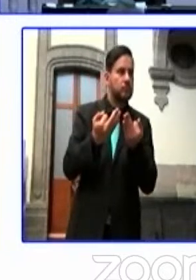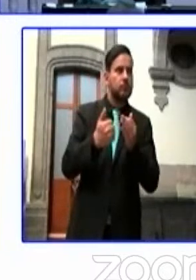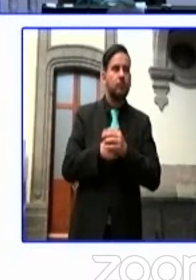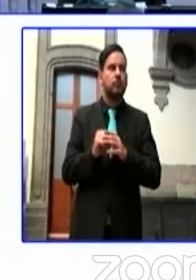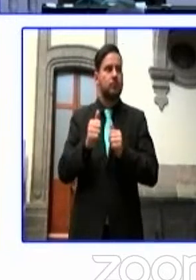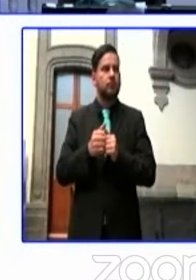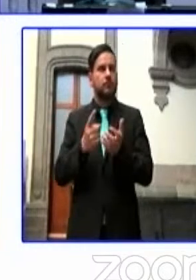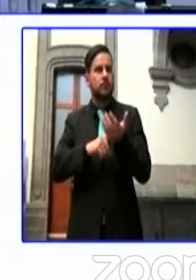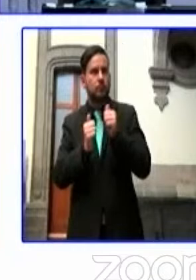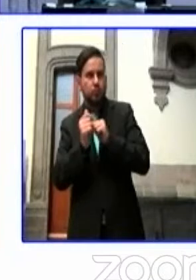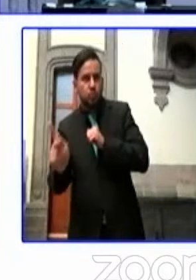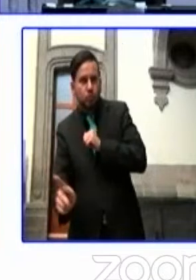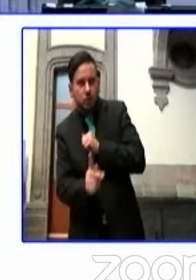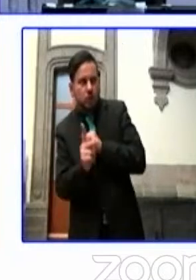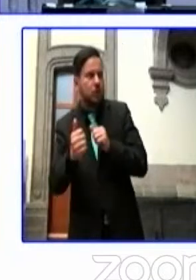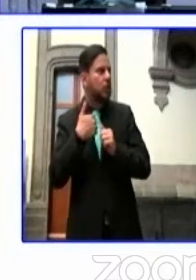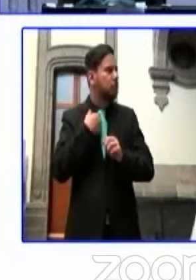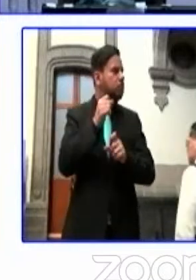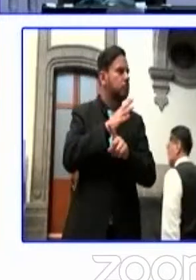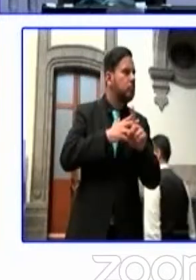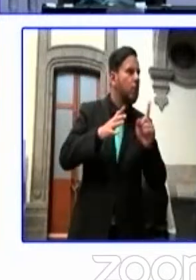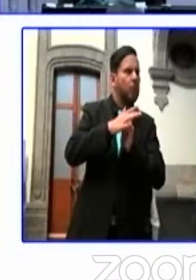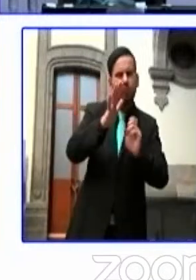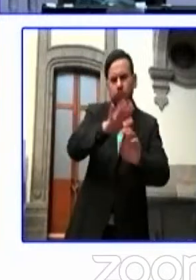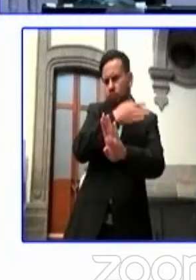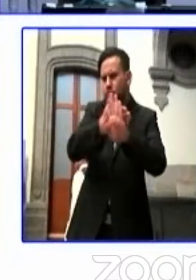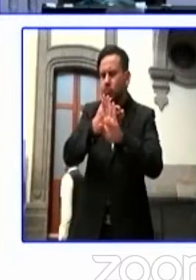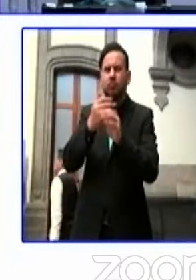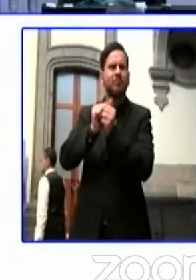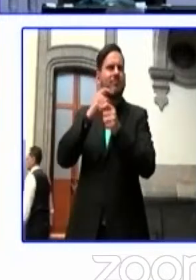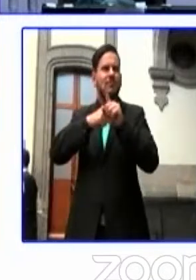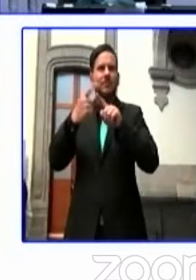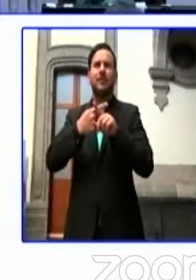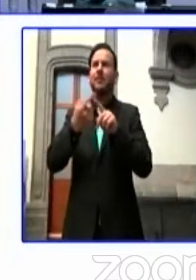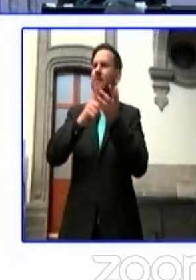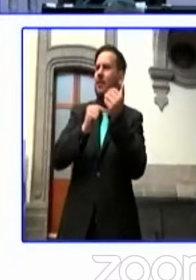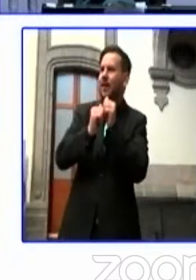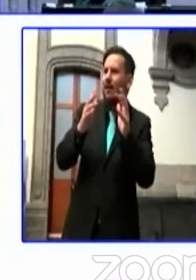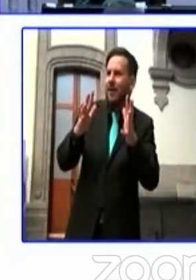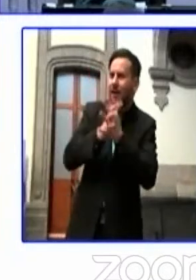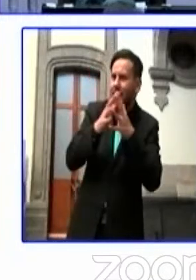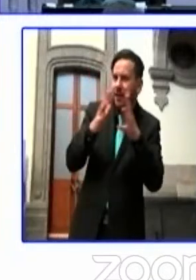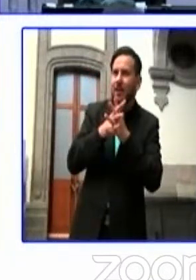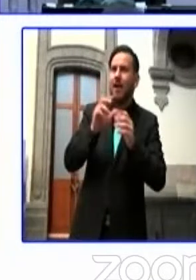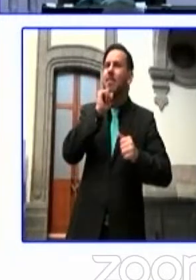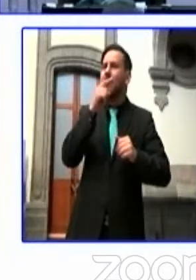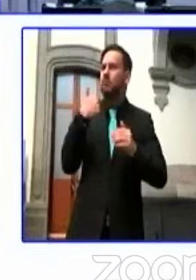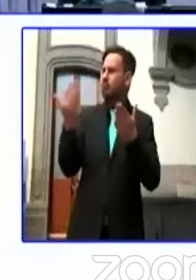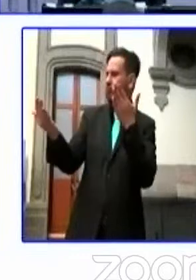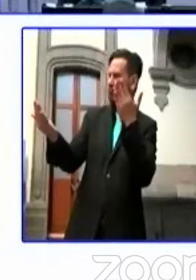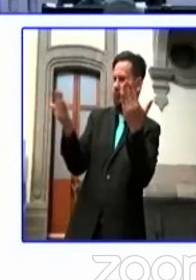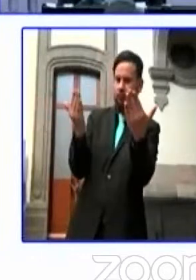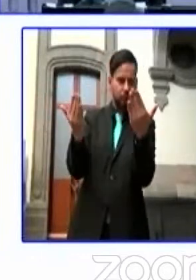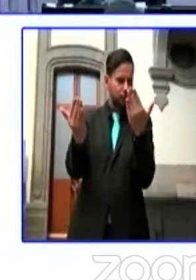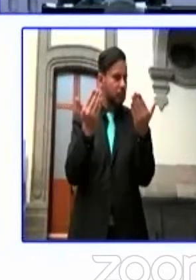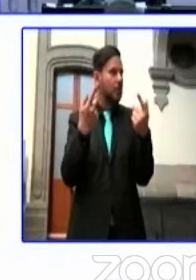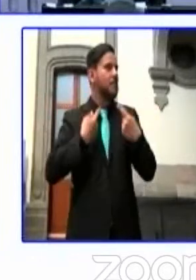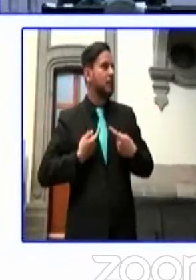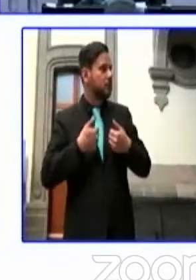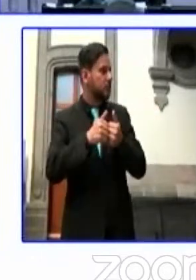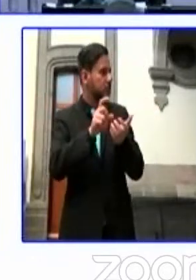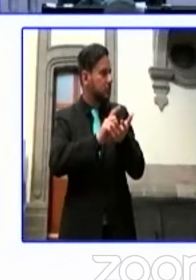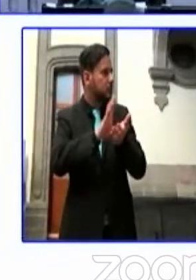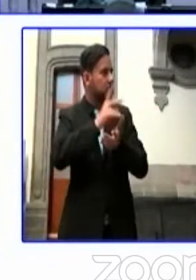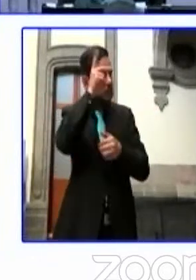pueblos que han sido violados sus derechos en masa en las guerras. Igual se está comparando a las personas con discapacidad